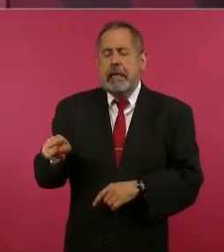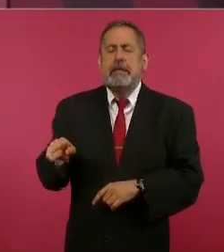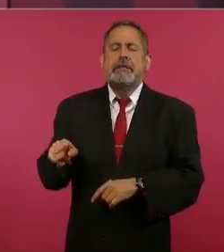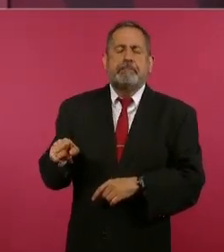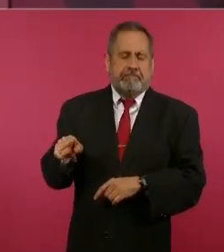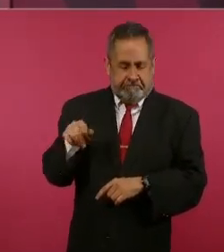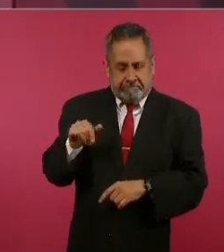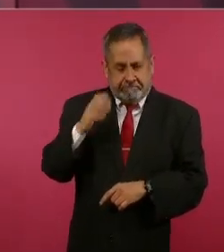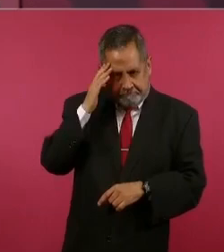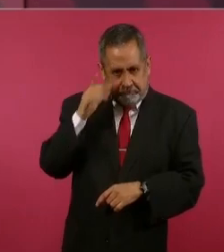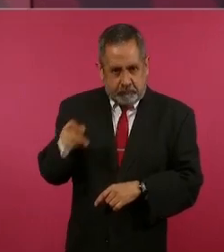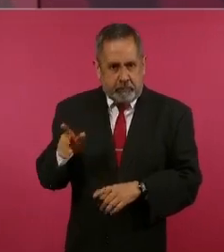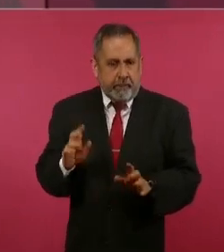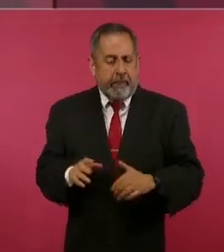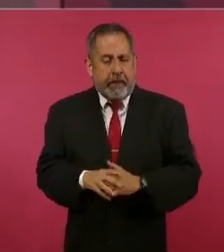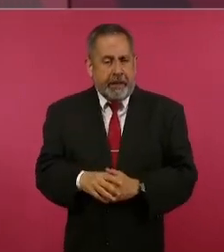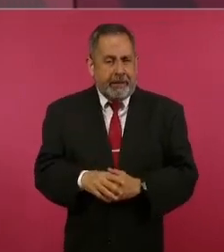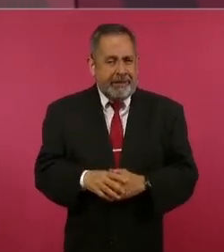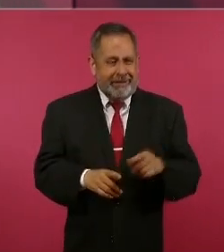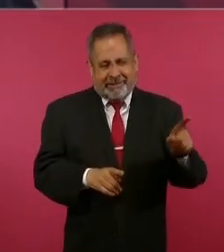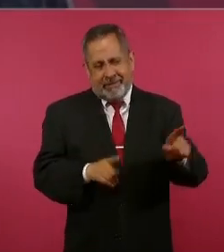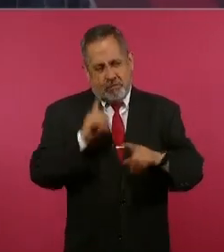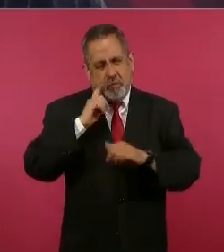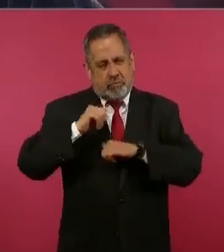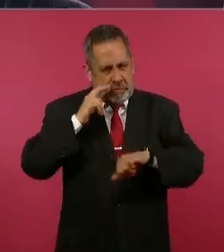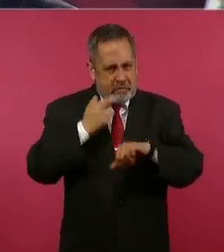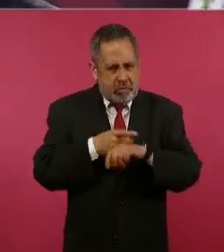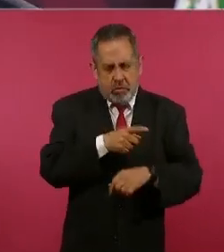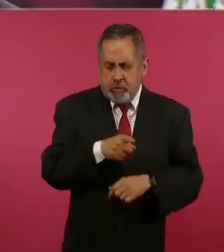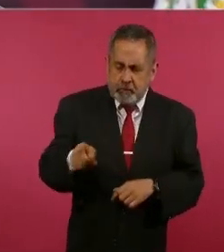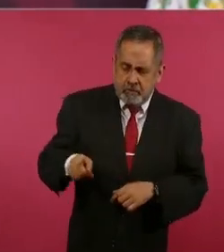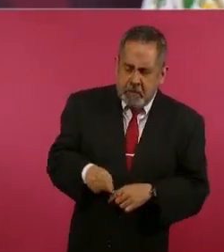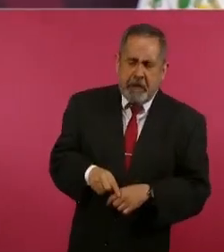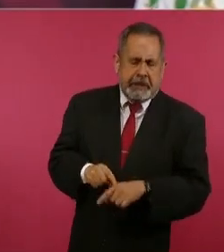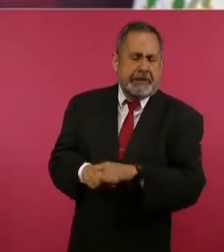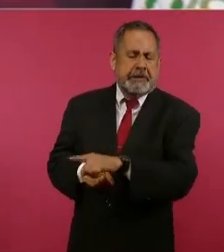ver todo esto de la NASA, y tiene muy buena